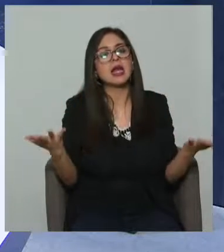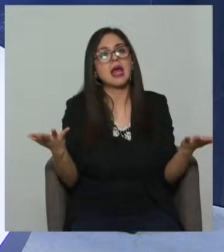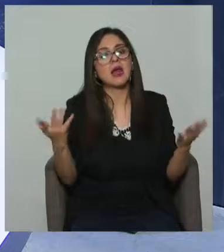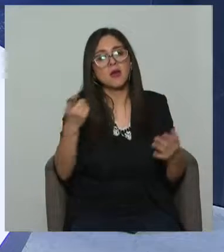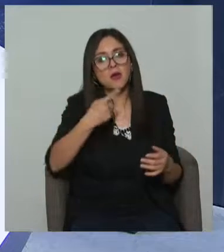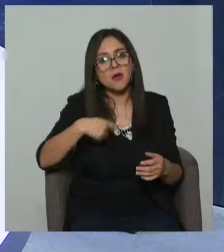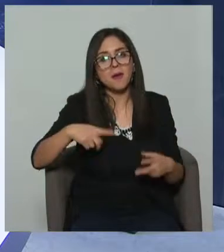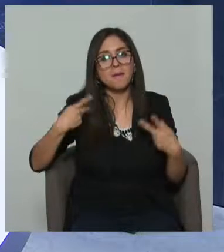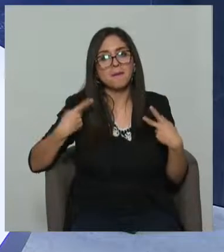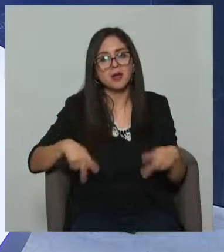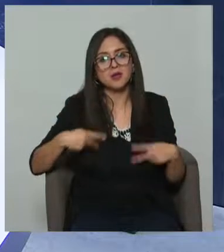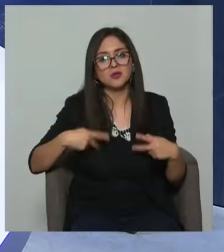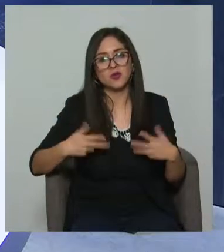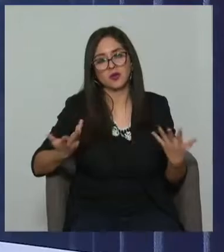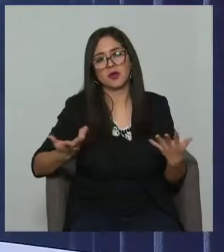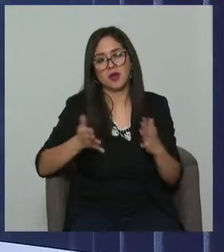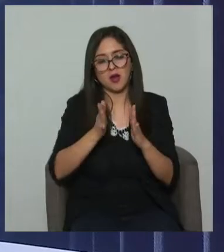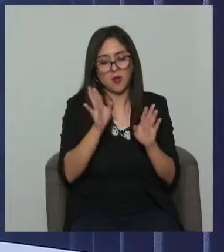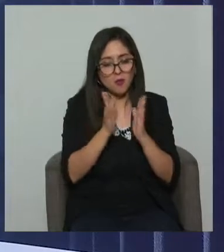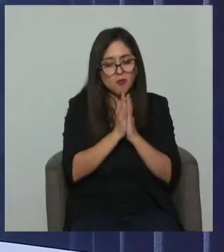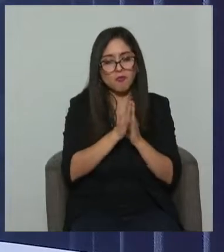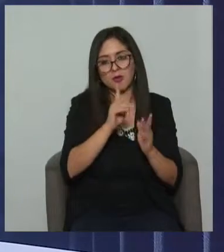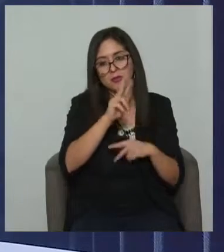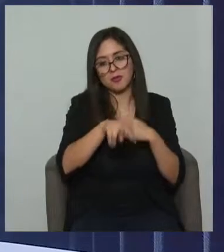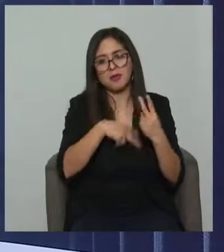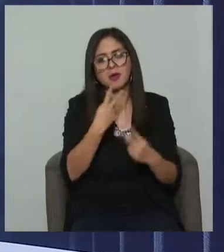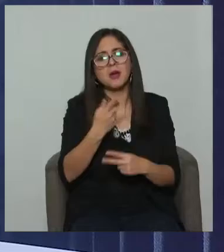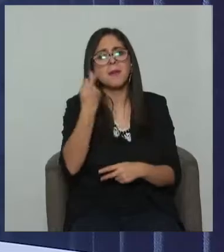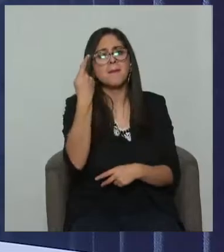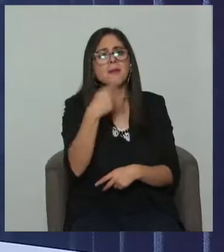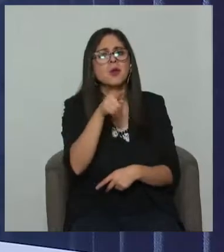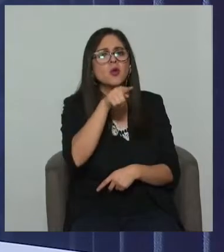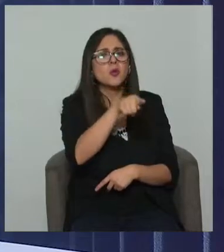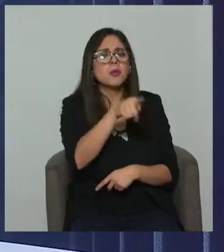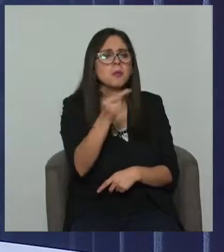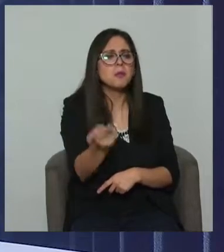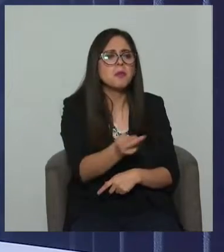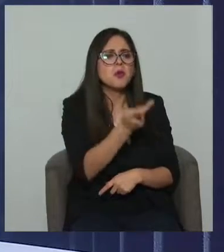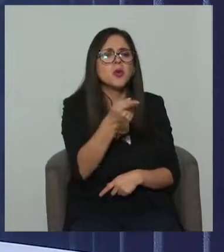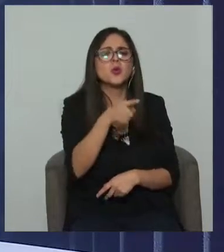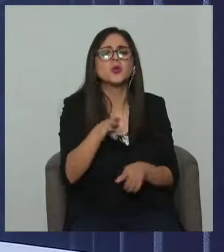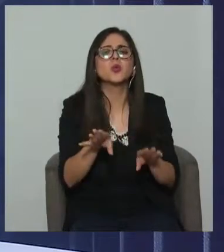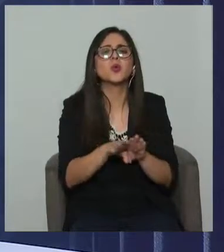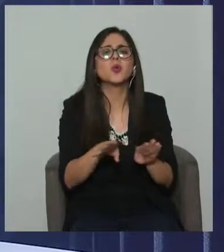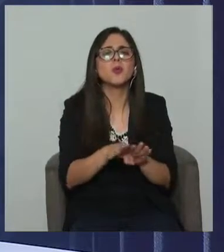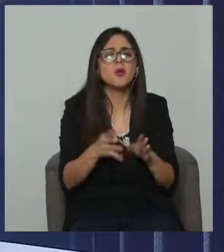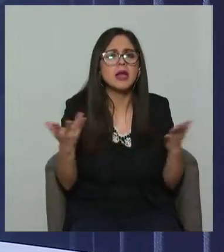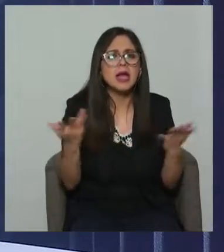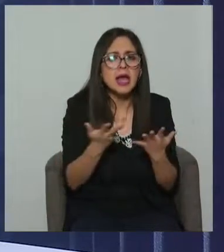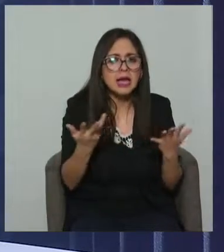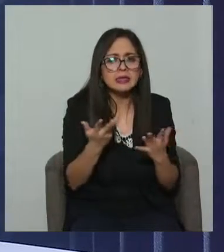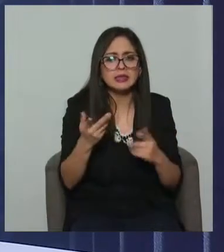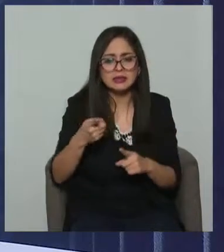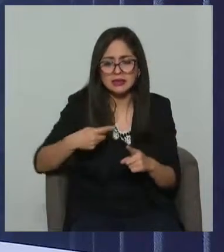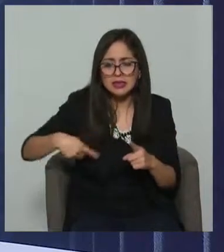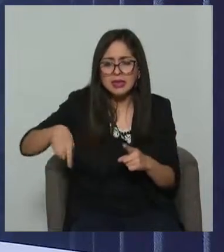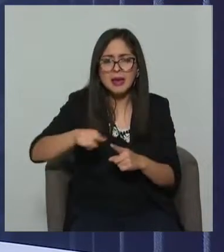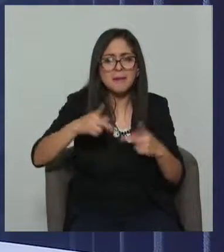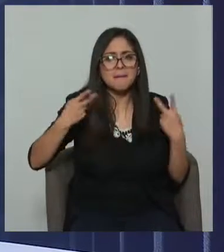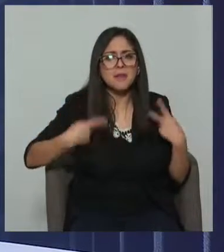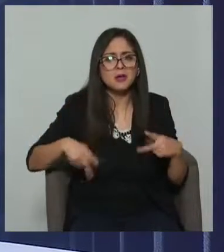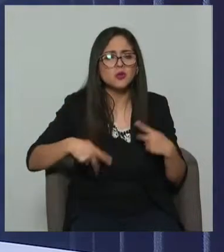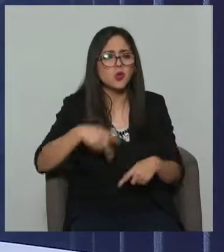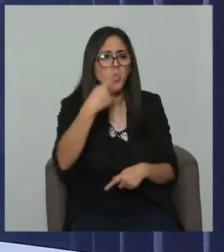gratuita, ya, por Dios, ¿no? ¿Cómo has logrado esto? Es decir, que logres llevar a la sociedad con tu